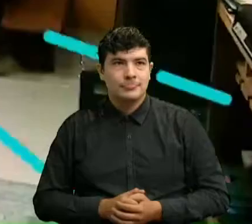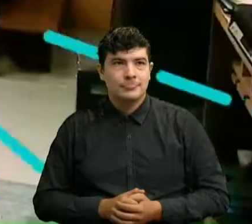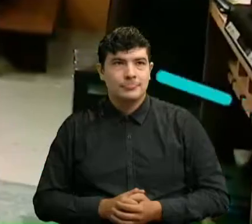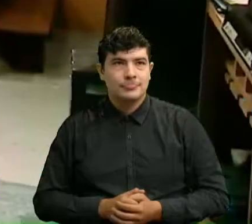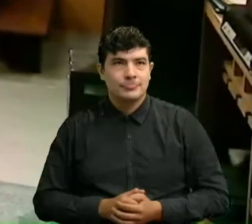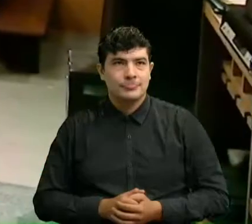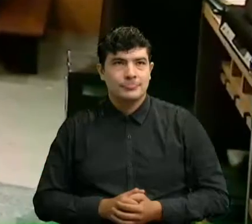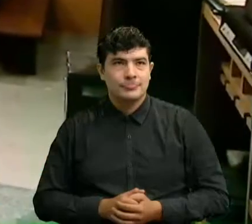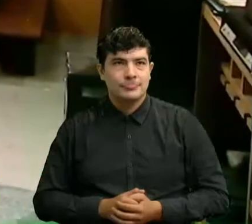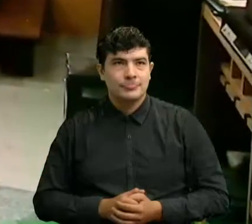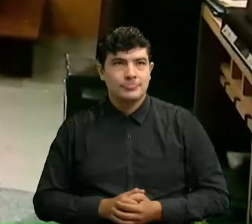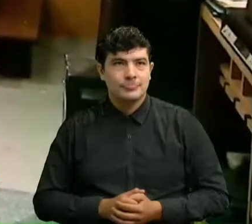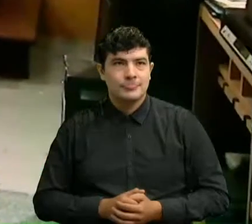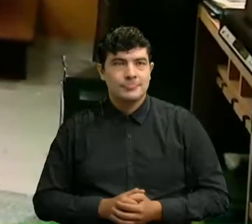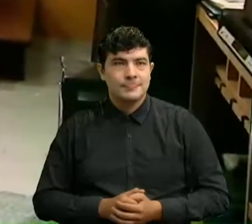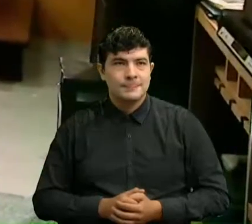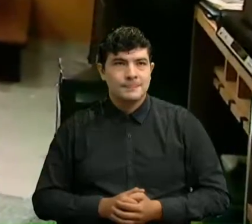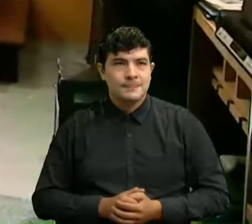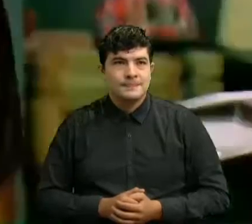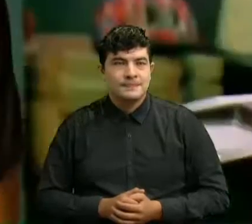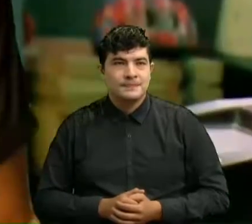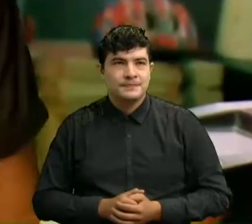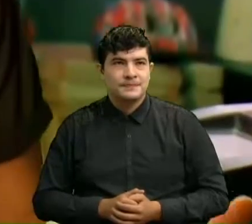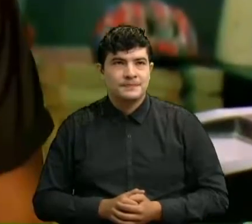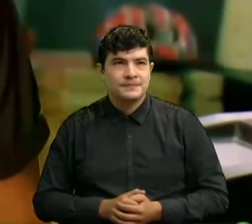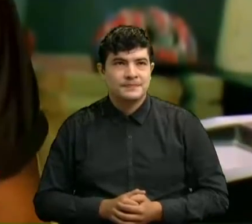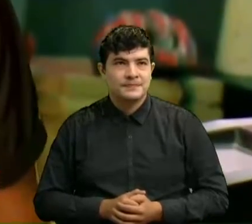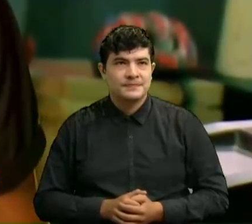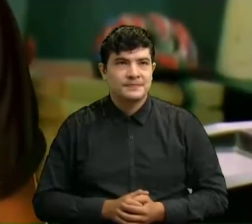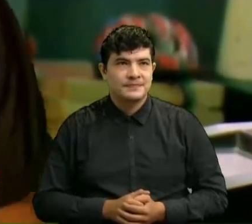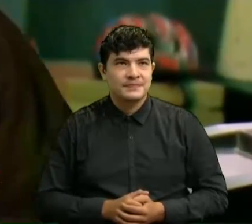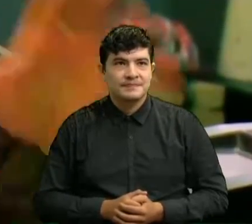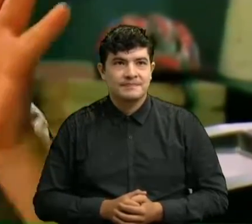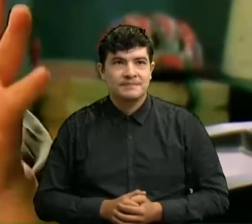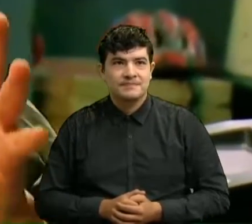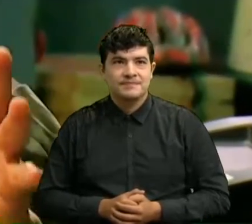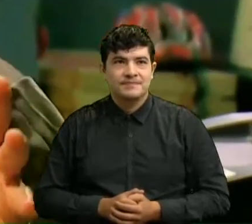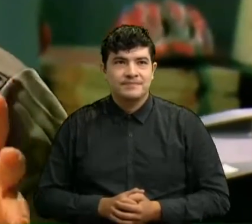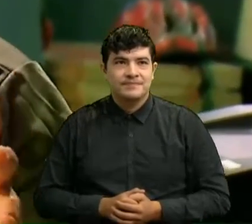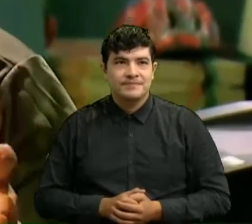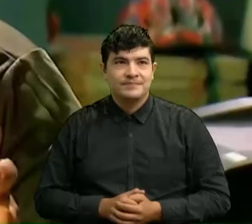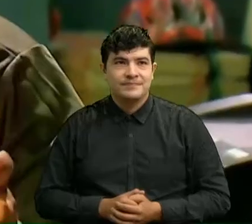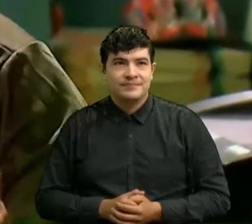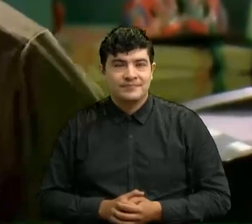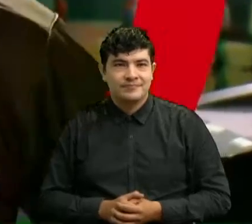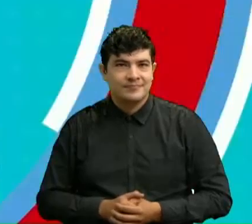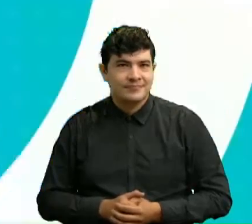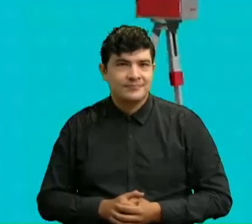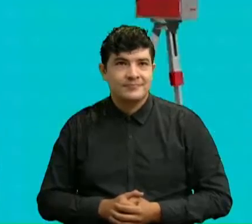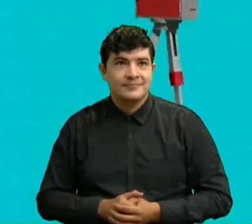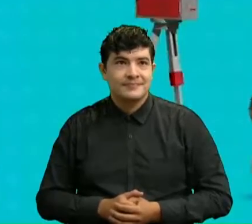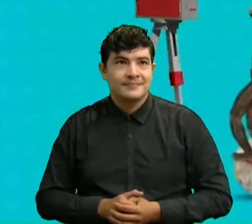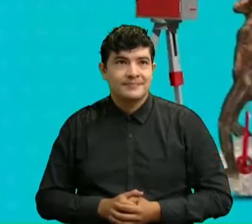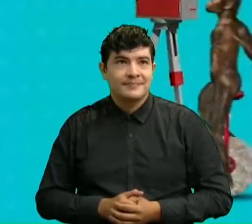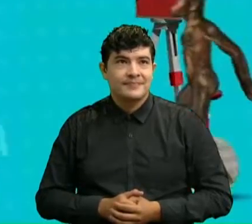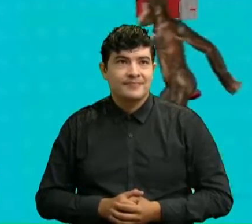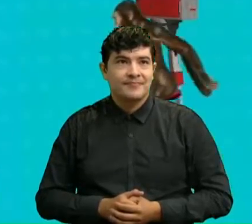Así que tendremos que crear una red, algo que se llame internet o cualquier cosa que nos permita estar muy conectados.